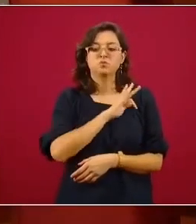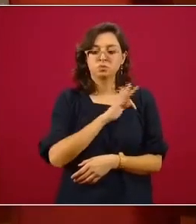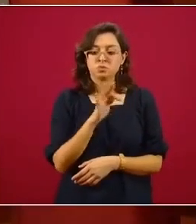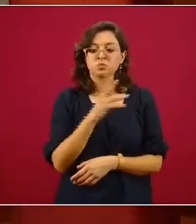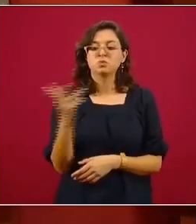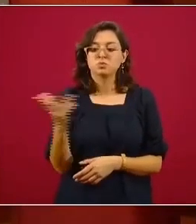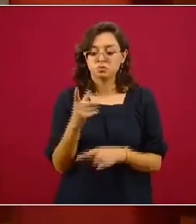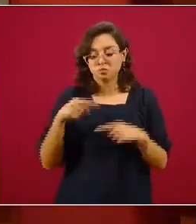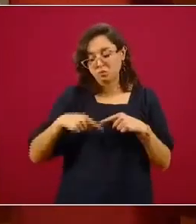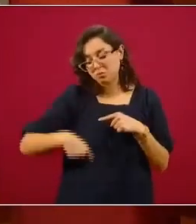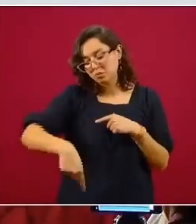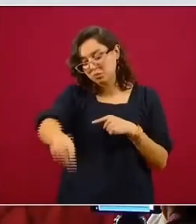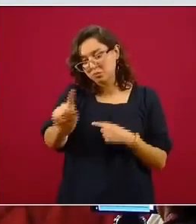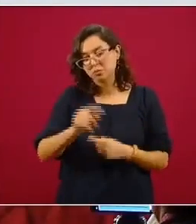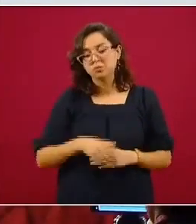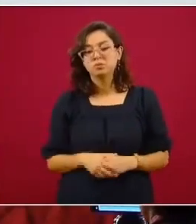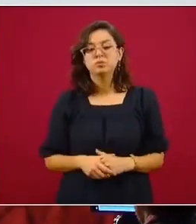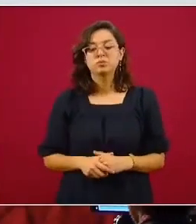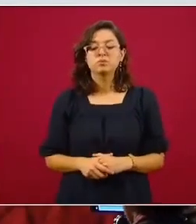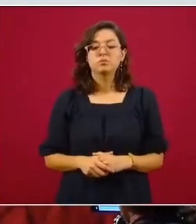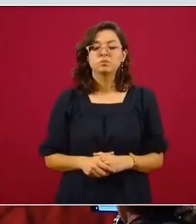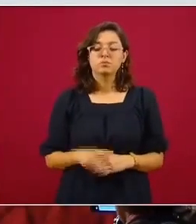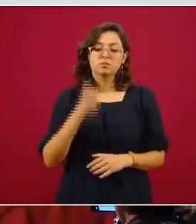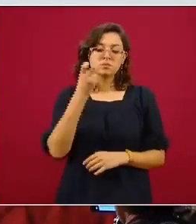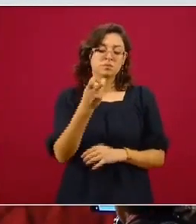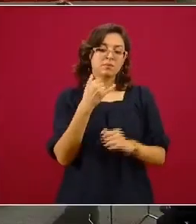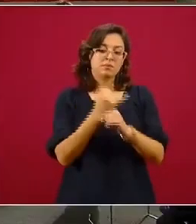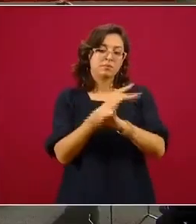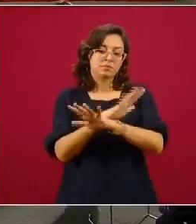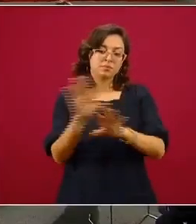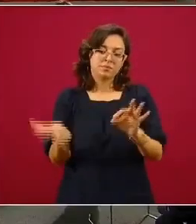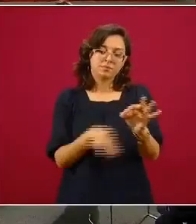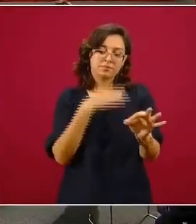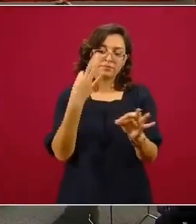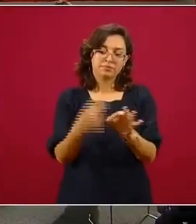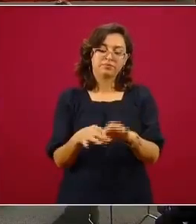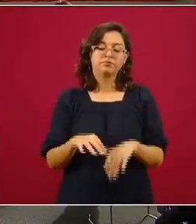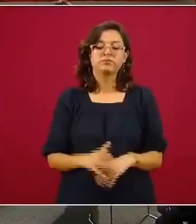realizarse de aquí en adelante. Serían los datos para la noche de hoy. Gracias. Doctora Lamía.